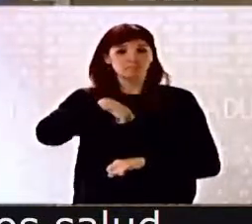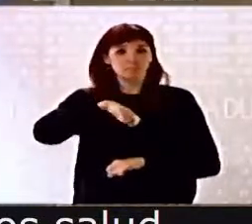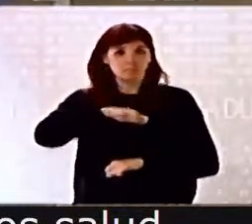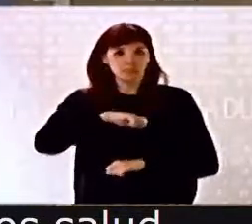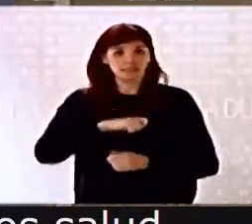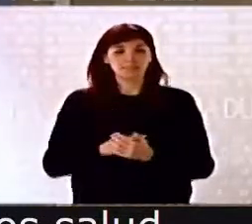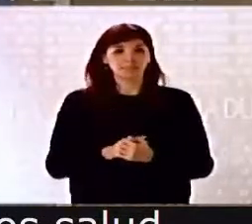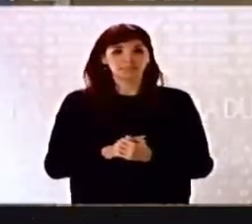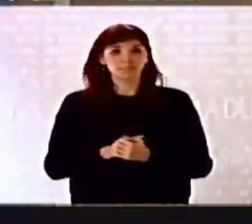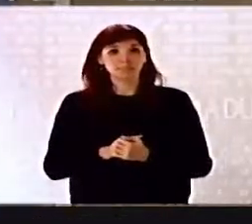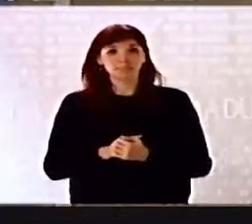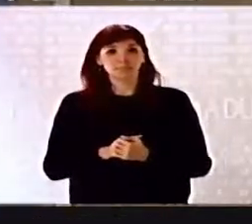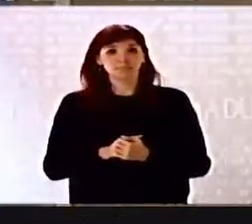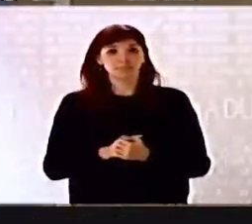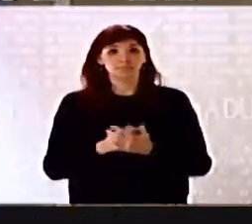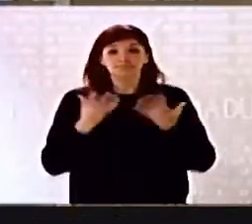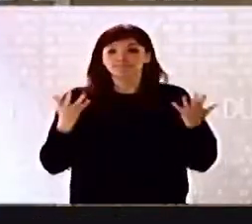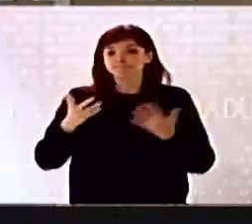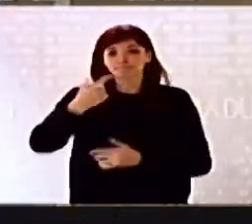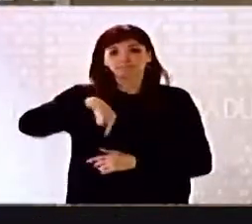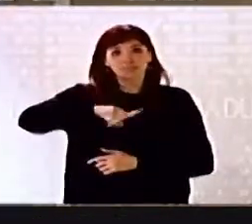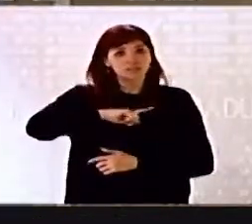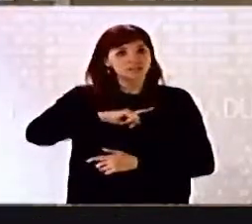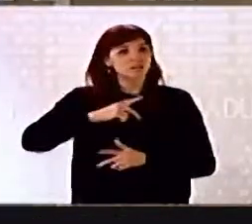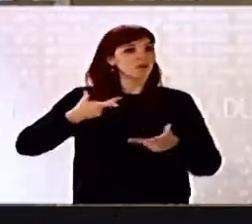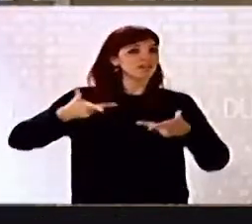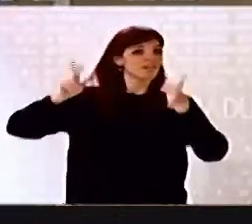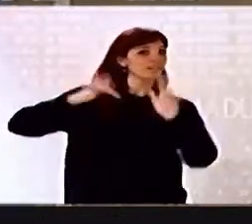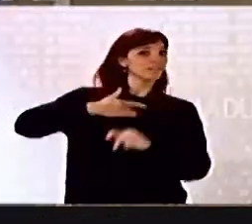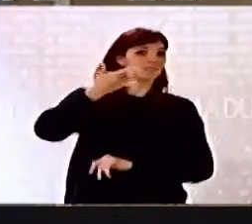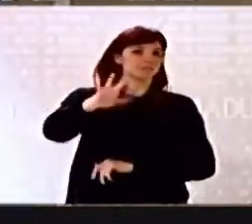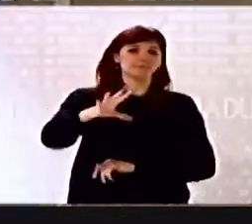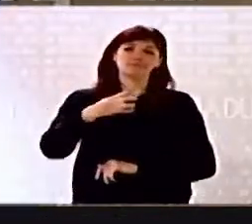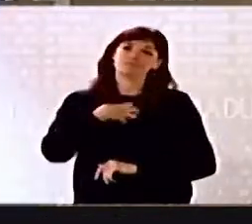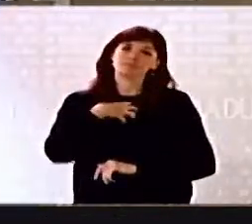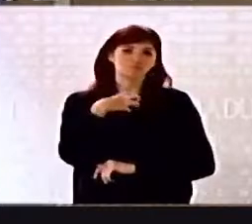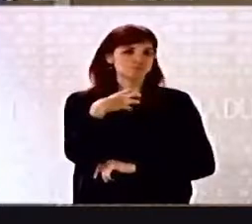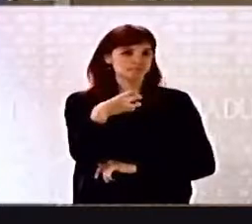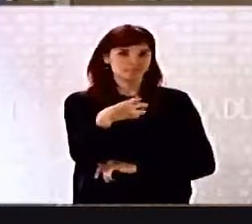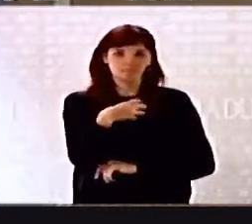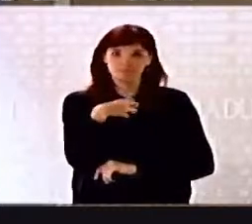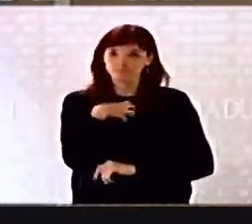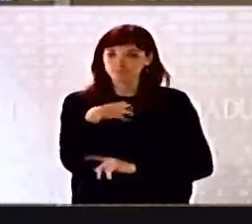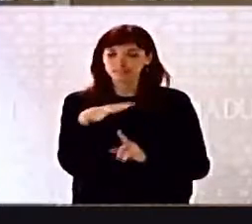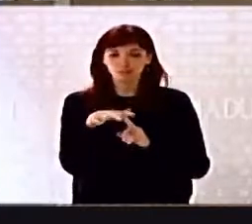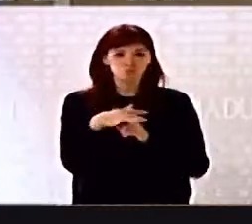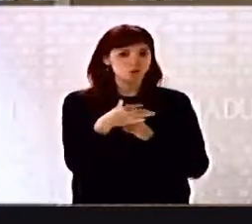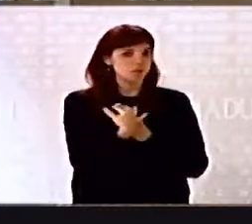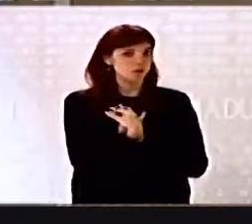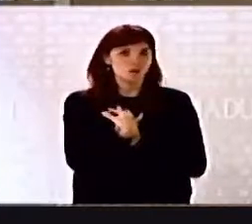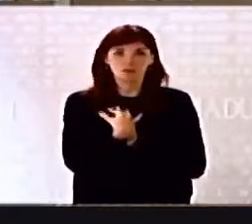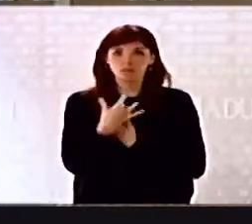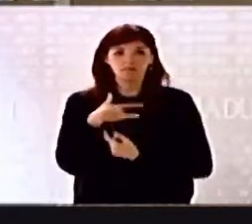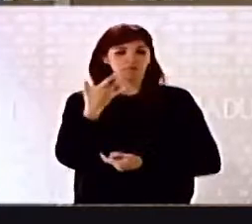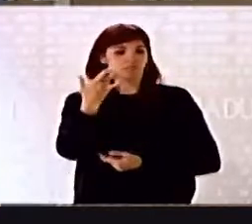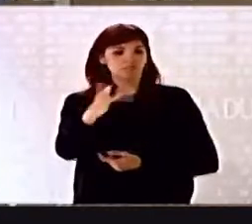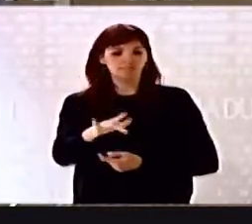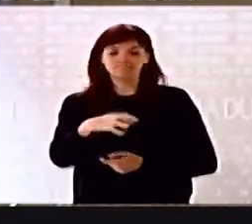Y eso es algo que no nos podemos permitir. Eso es algo que no nos podemos permitir.